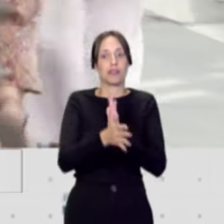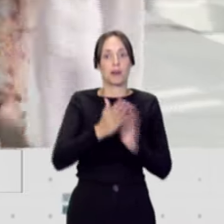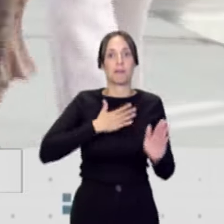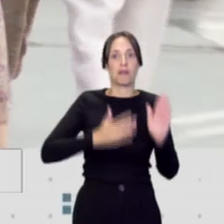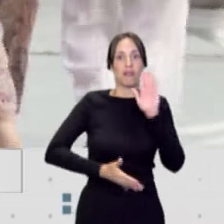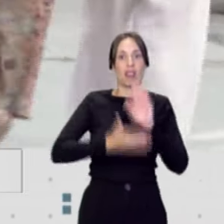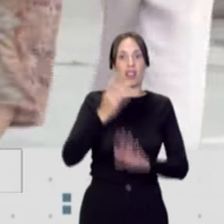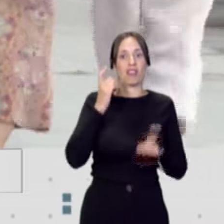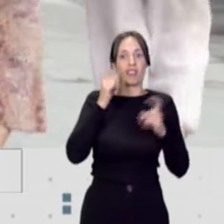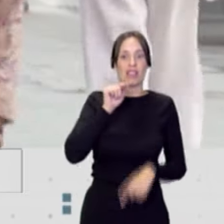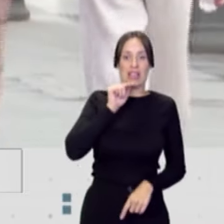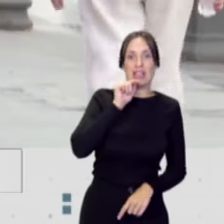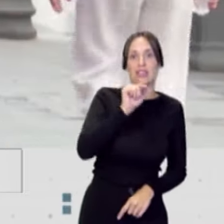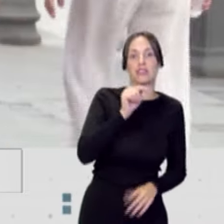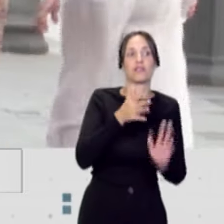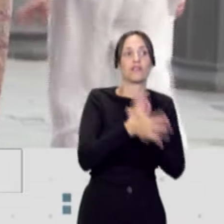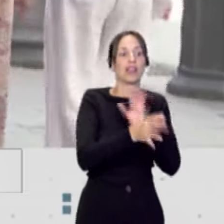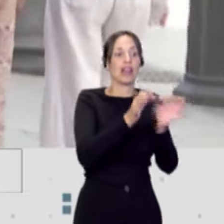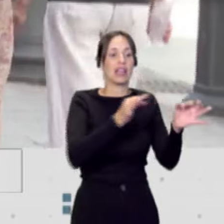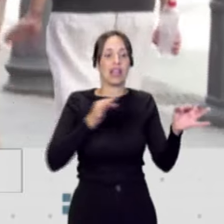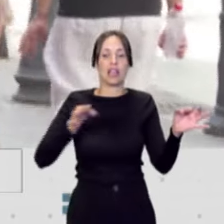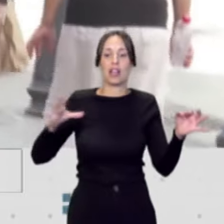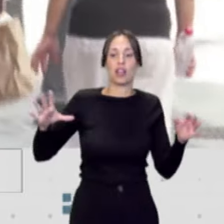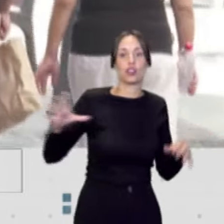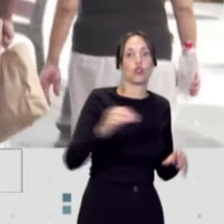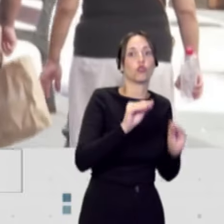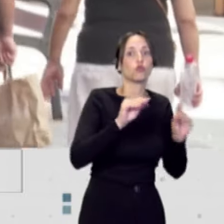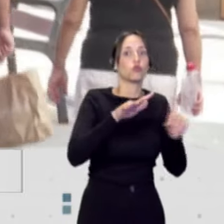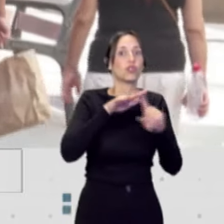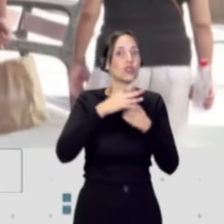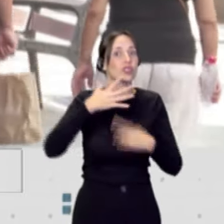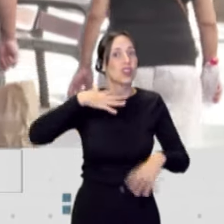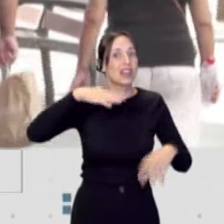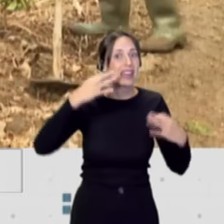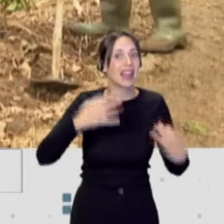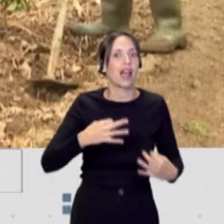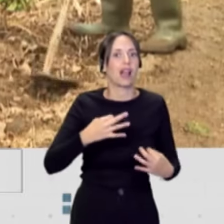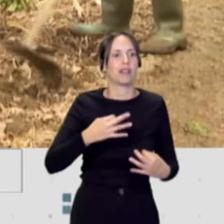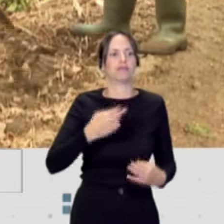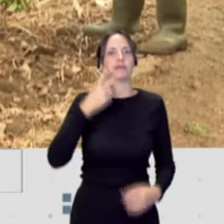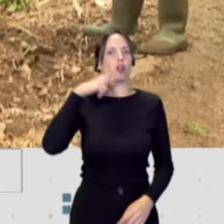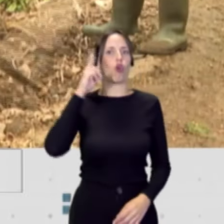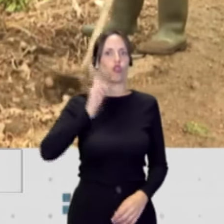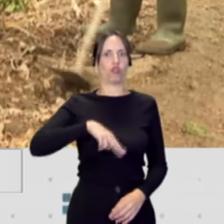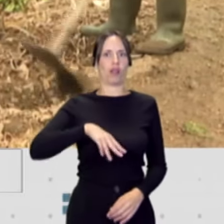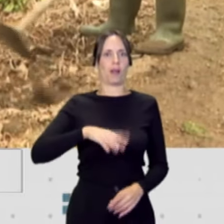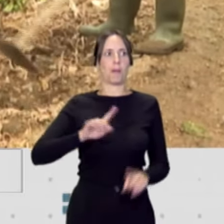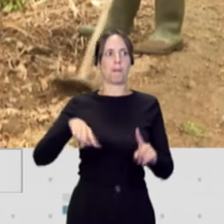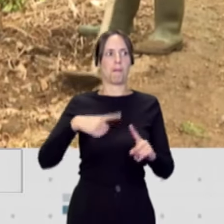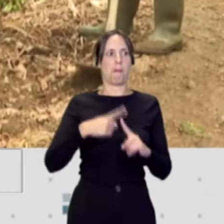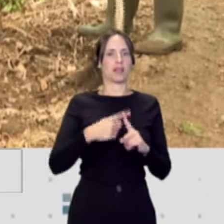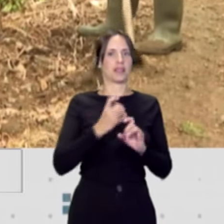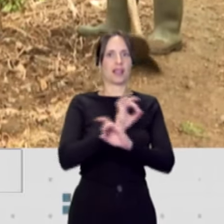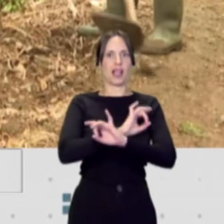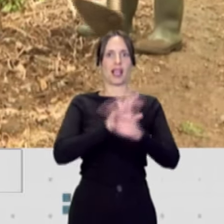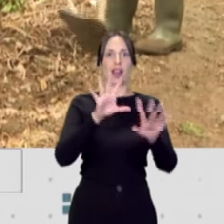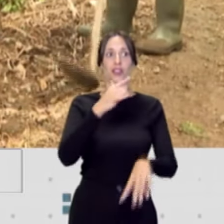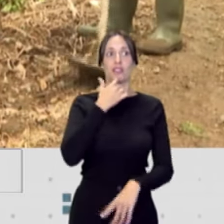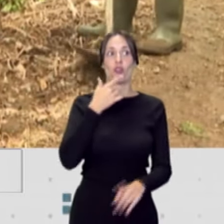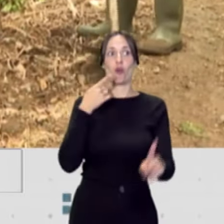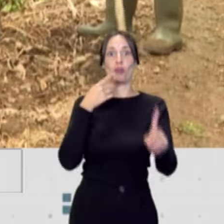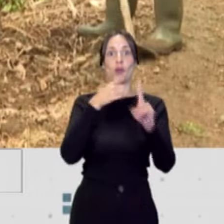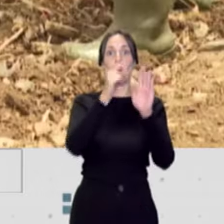las realidades singulares de todo el territorio, ponerlas sobre la mesa y tratar de consensuar medidas para